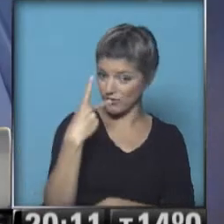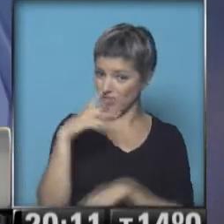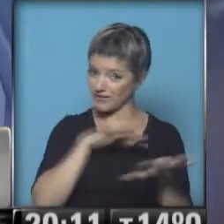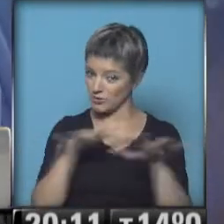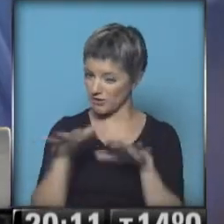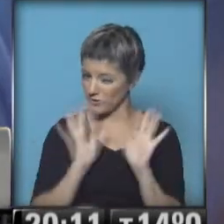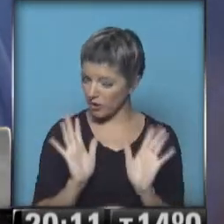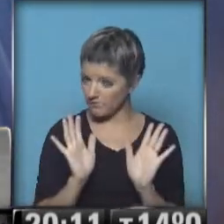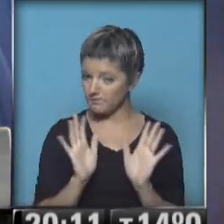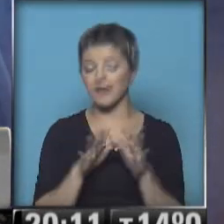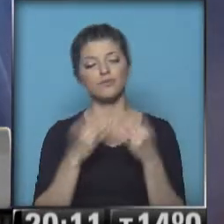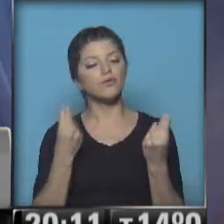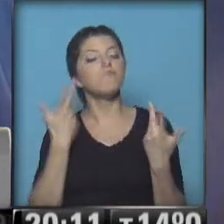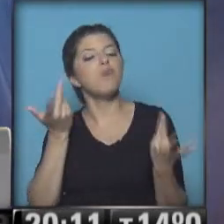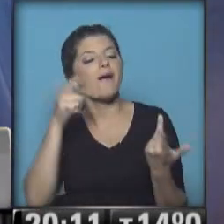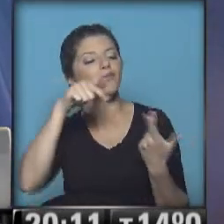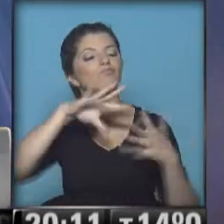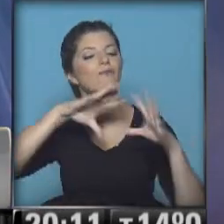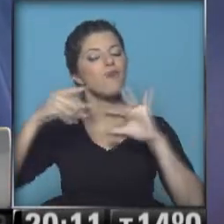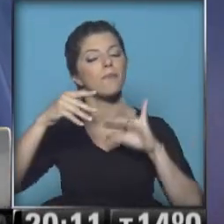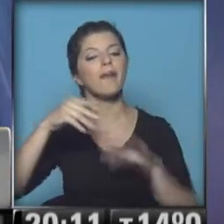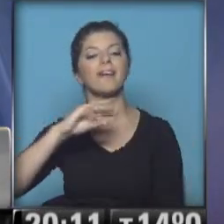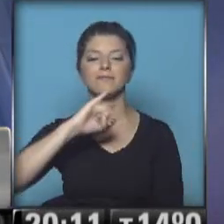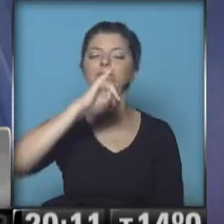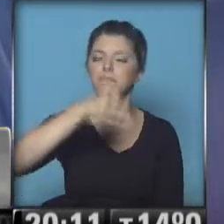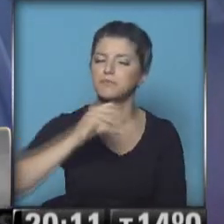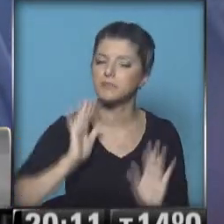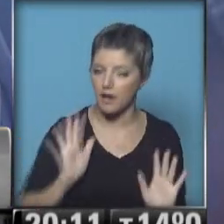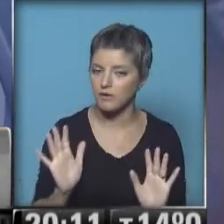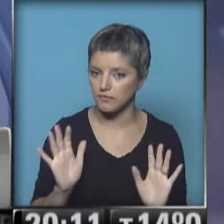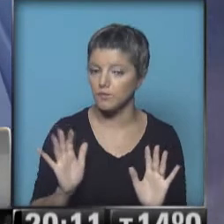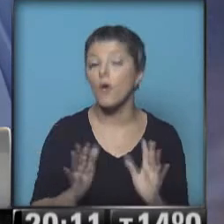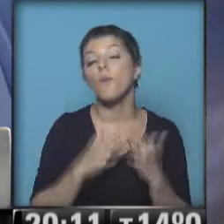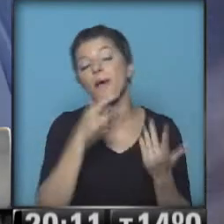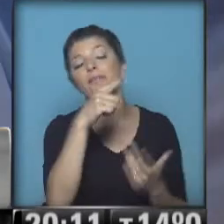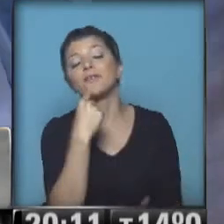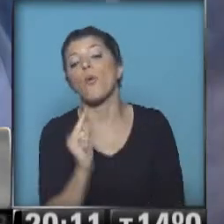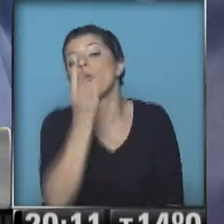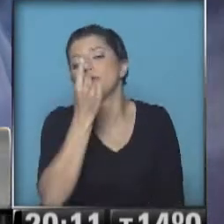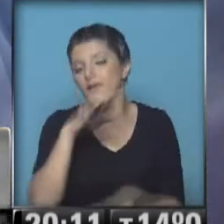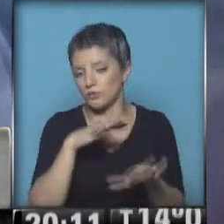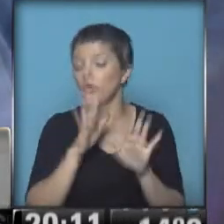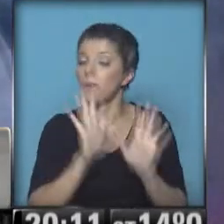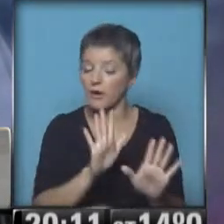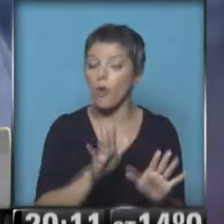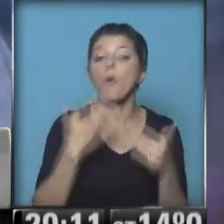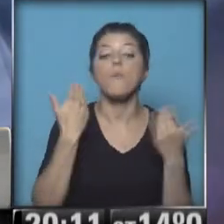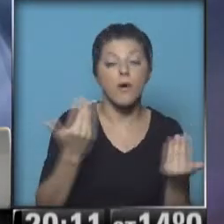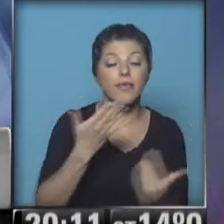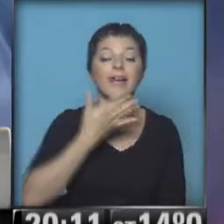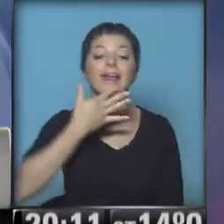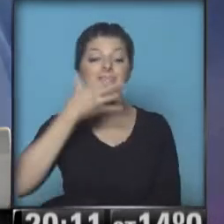el reconocimiento entre comillas porque quizá lo haga otra vez por única vez pero que el fallo del juez griesa no